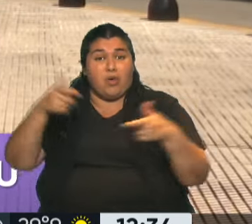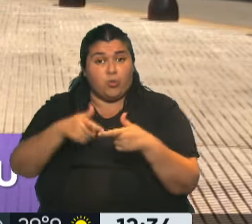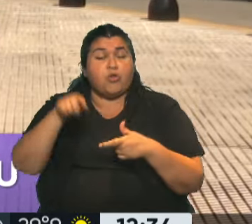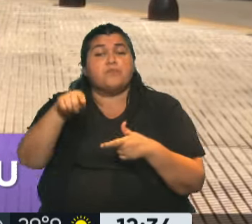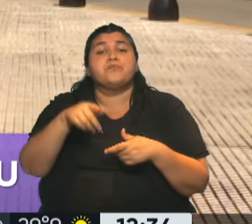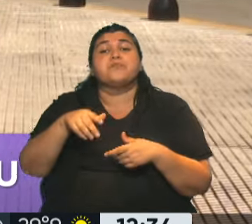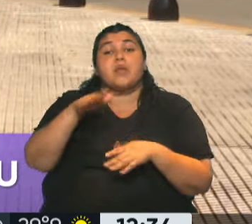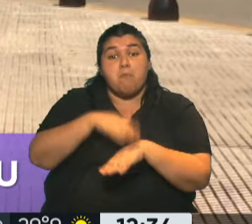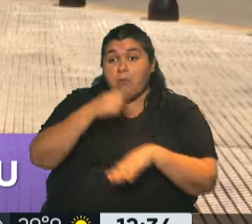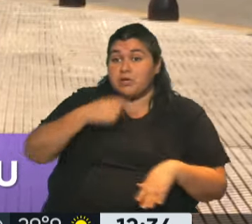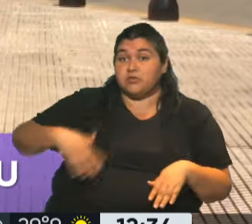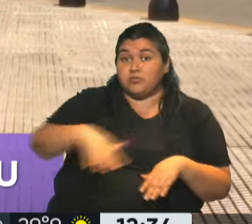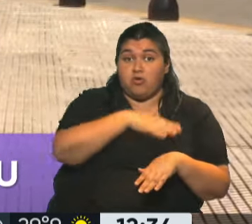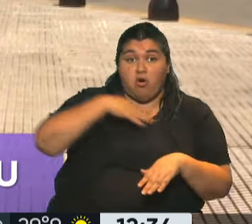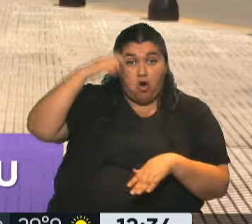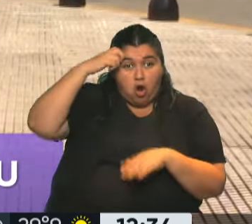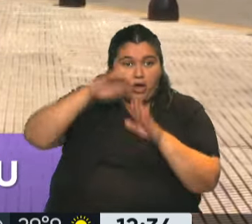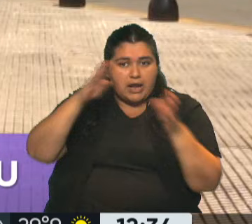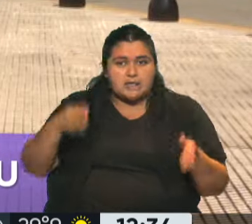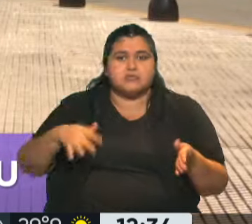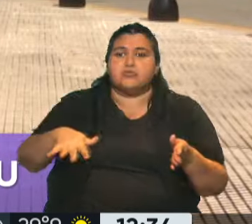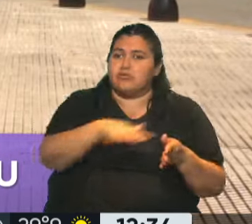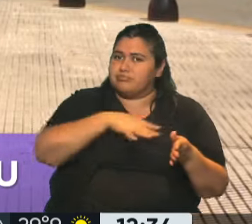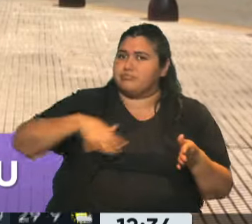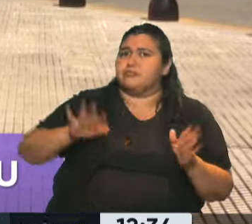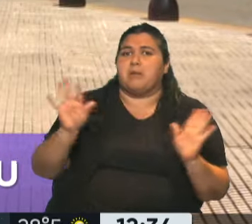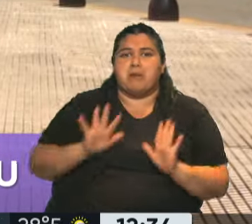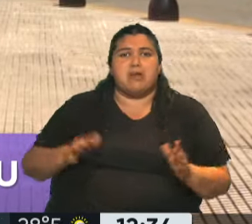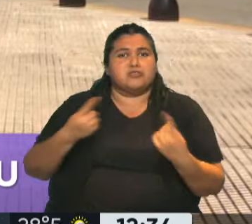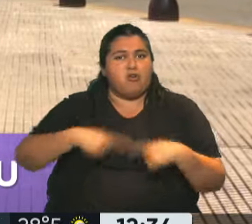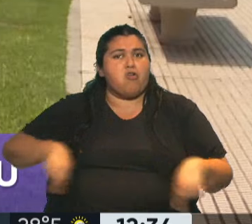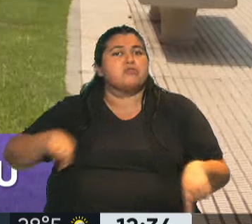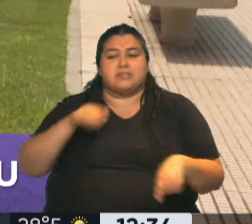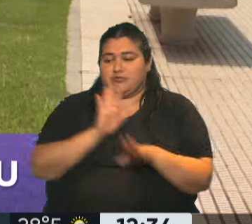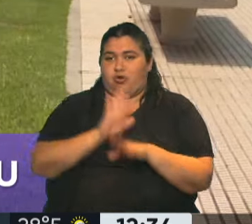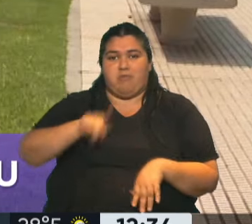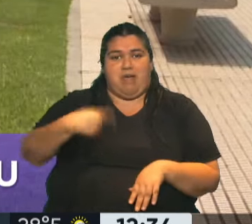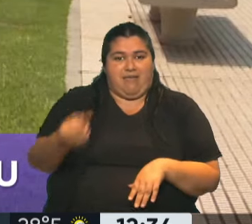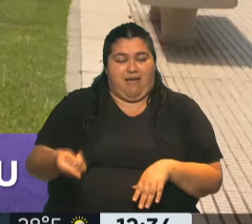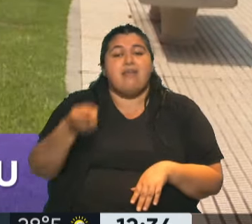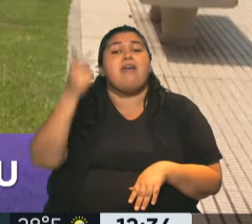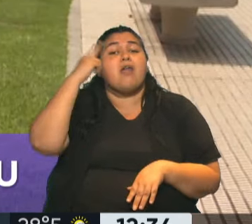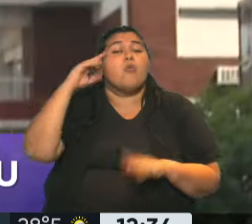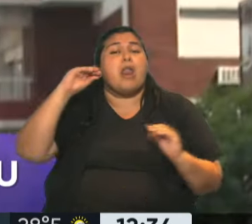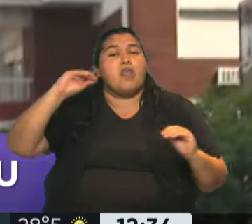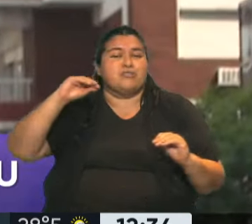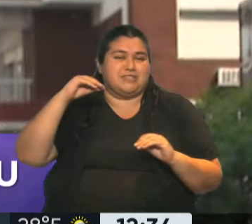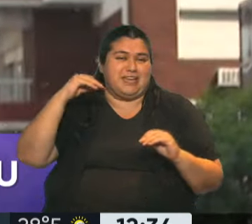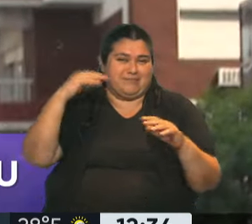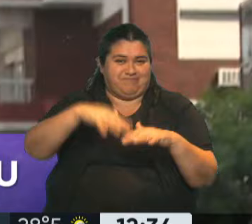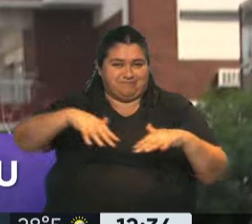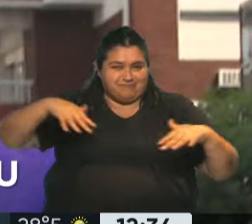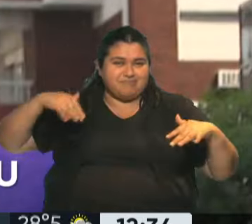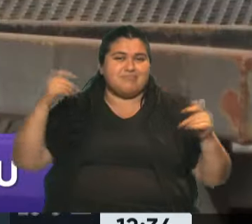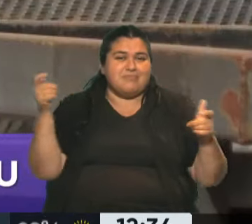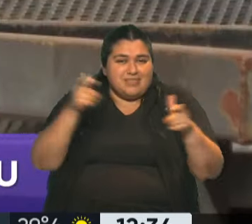zona de congreso ya comenzaron los preparativos pensando en lo que va a ser el día de mañana 9 de la noche la asamblea legislativa que va a